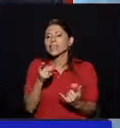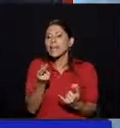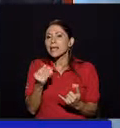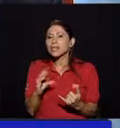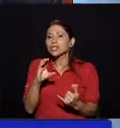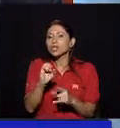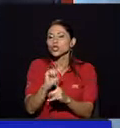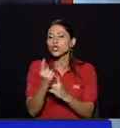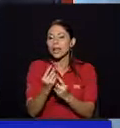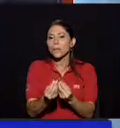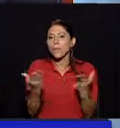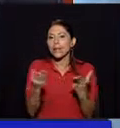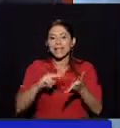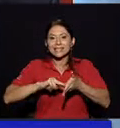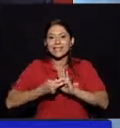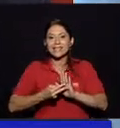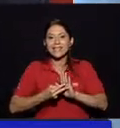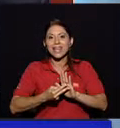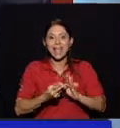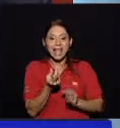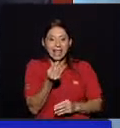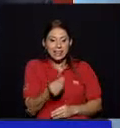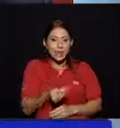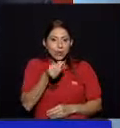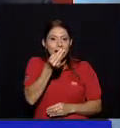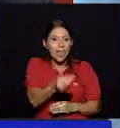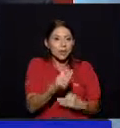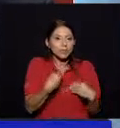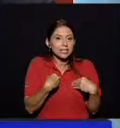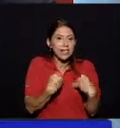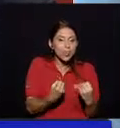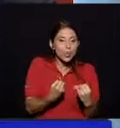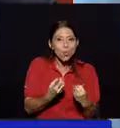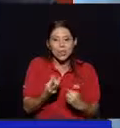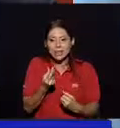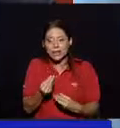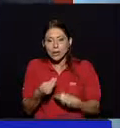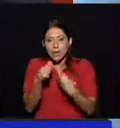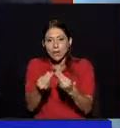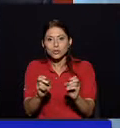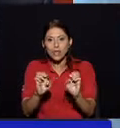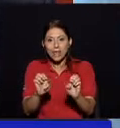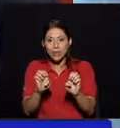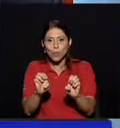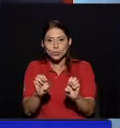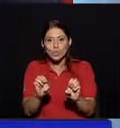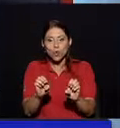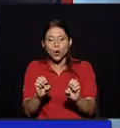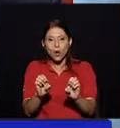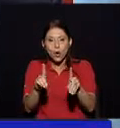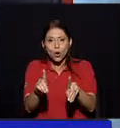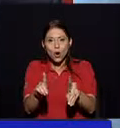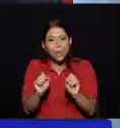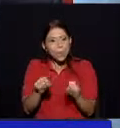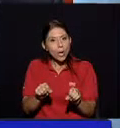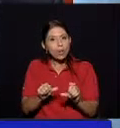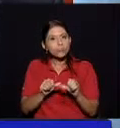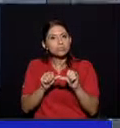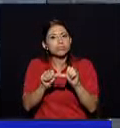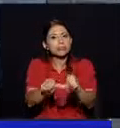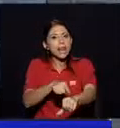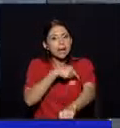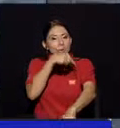social pública, es decir, el dinero que le damos a la gente en salud, en educación, por ejemplo, sea sostenible en el largo plazo? Esa